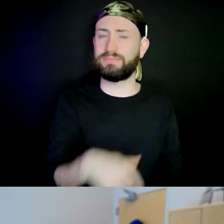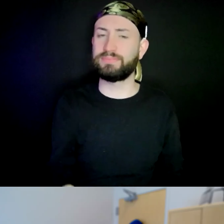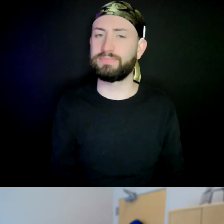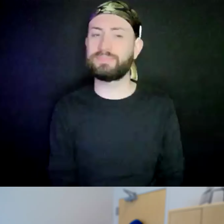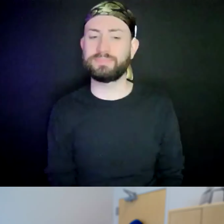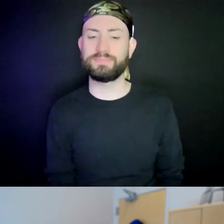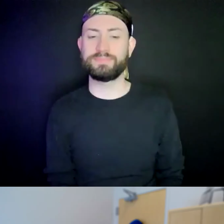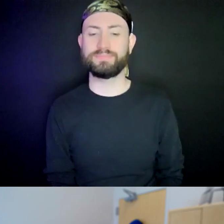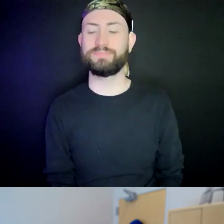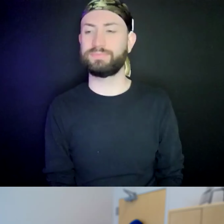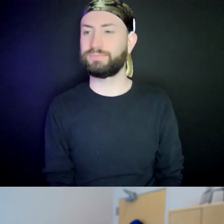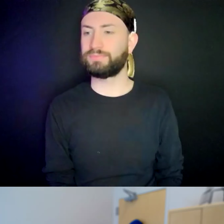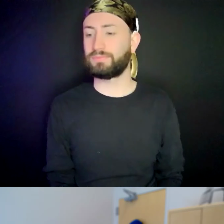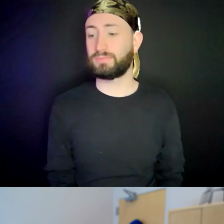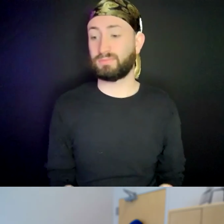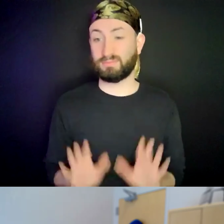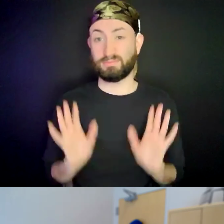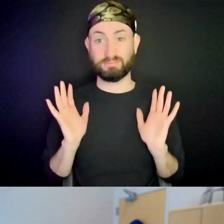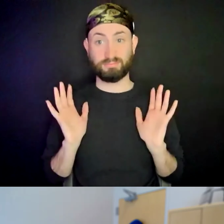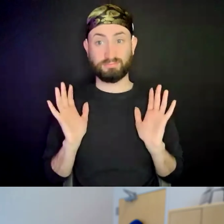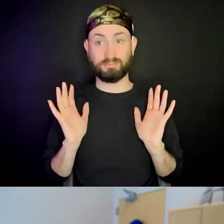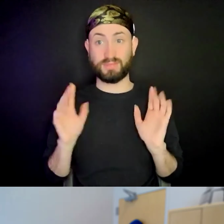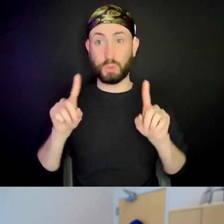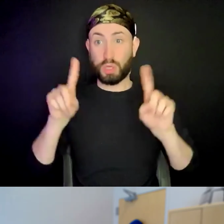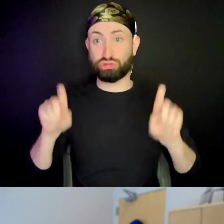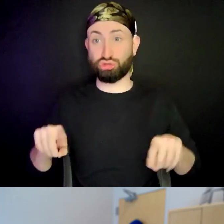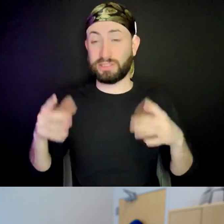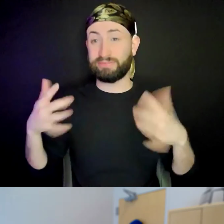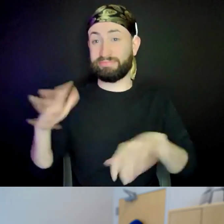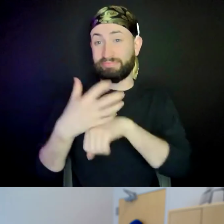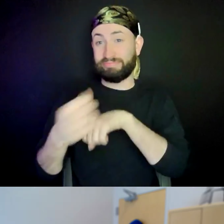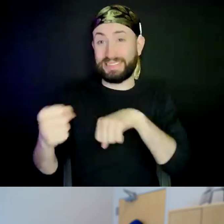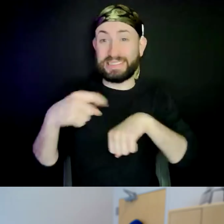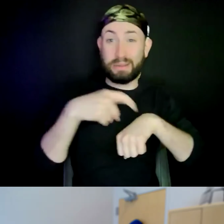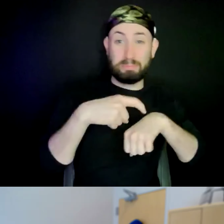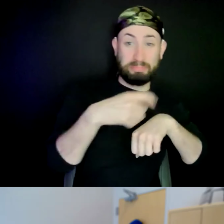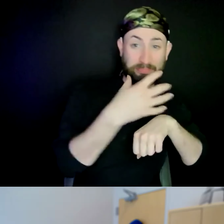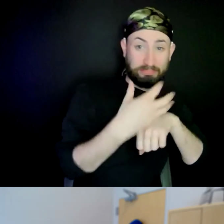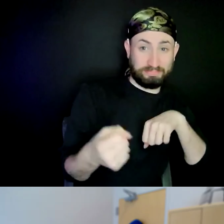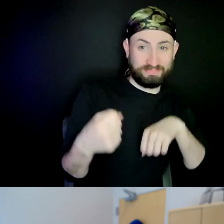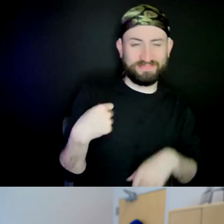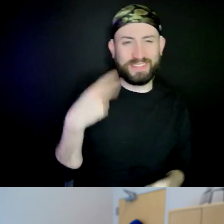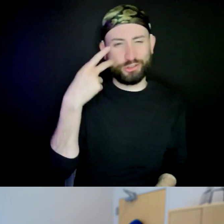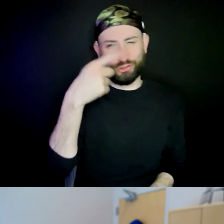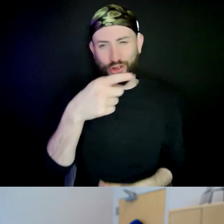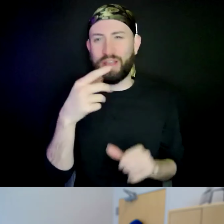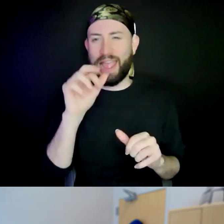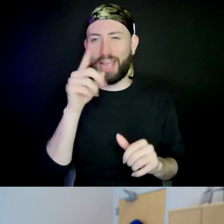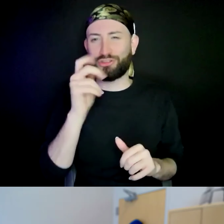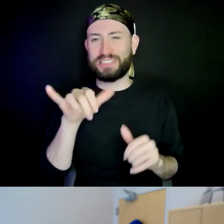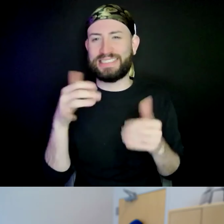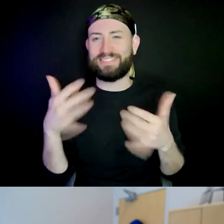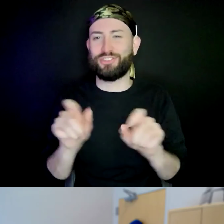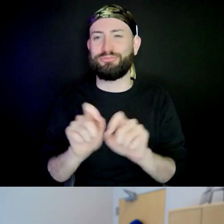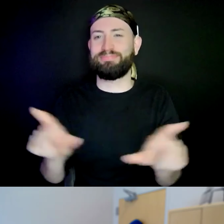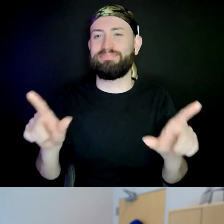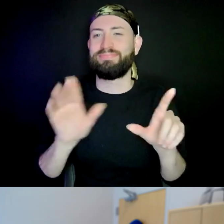más que añade a la experiencia de la violencia doméstica y sexual.